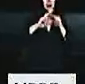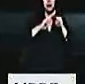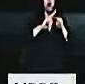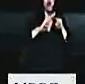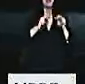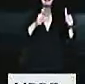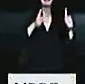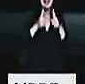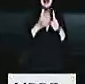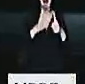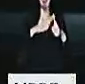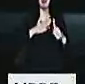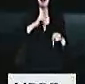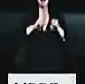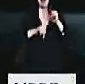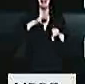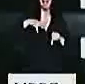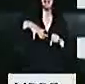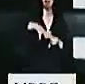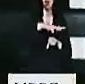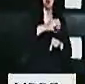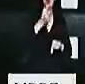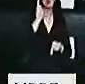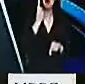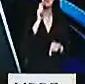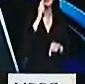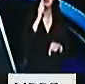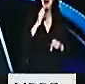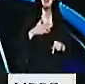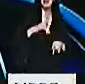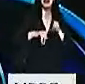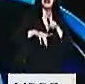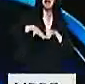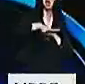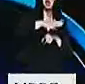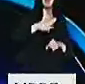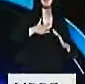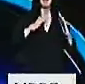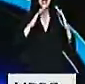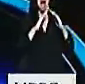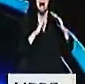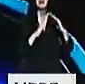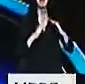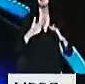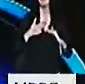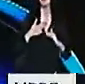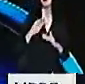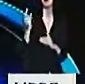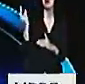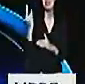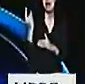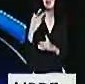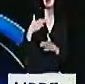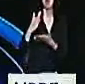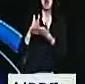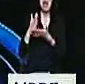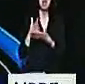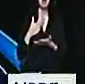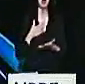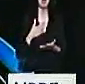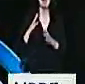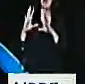de mi territorio. ¿Y qué es lo que es mi territorio? Mi casa, mi, digamos, el lugar donde estudio, mi red,